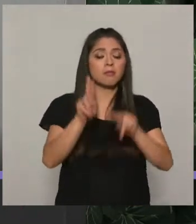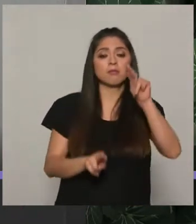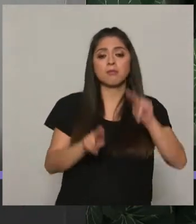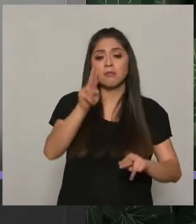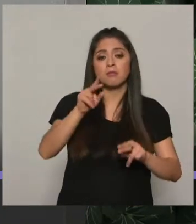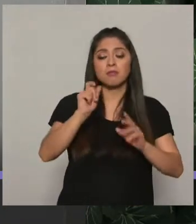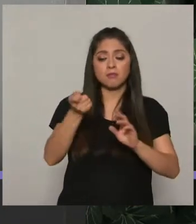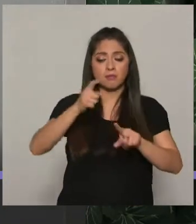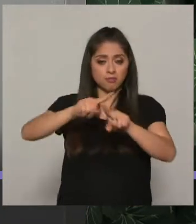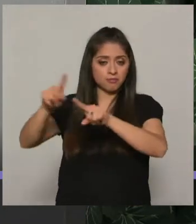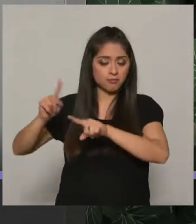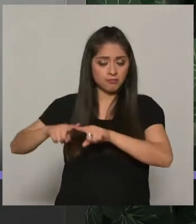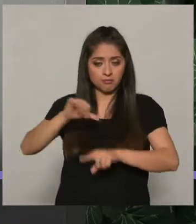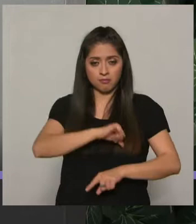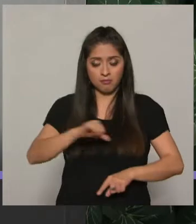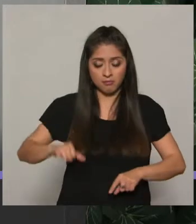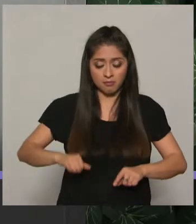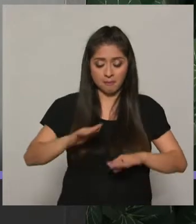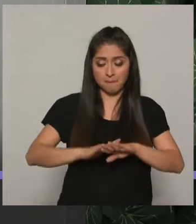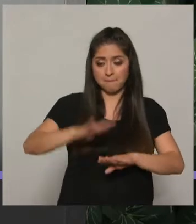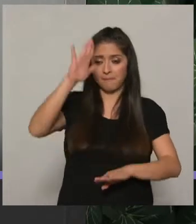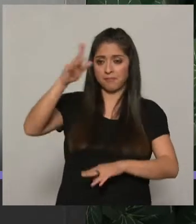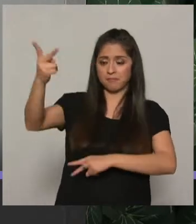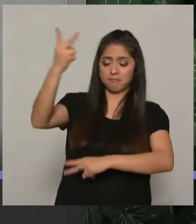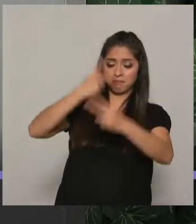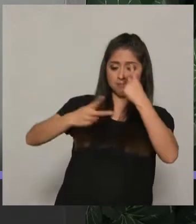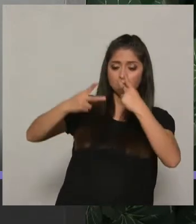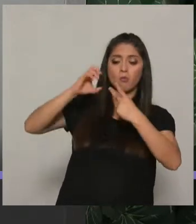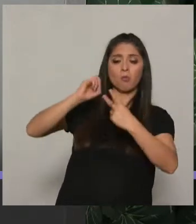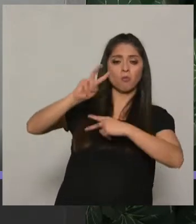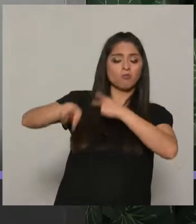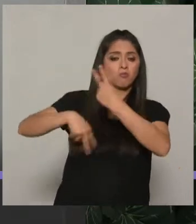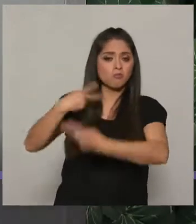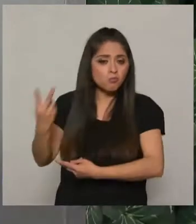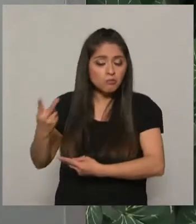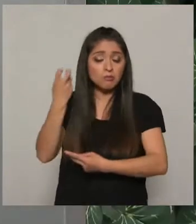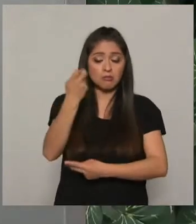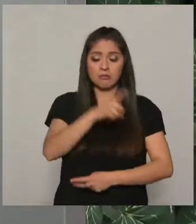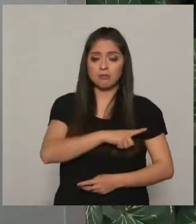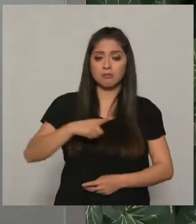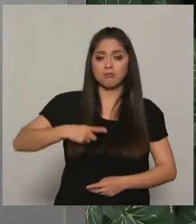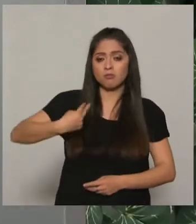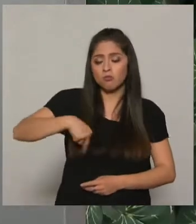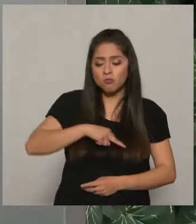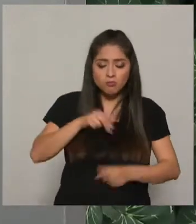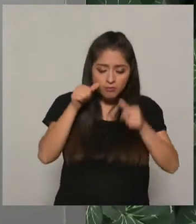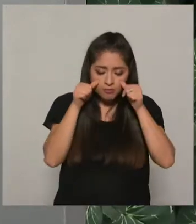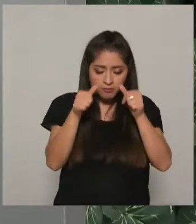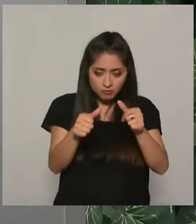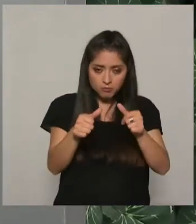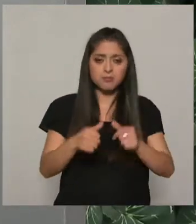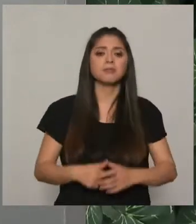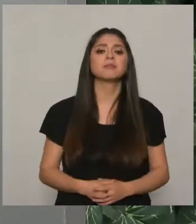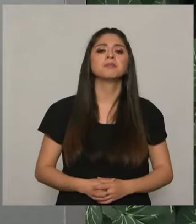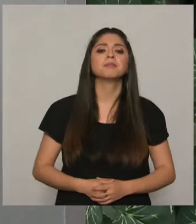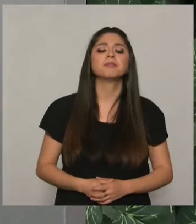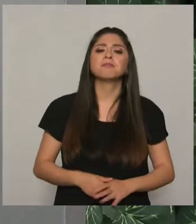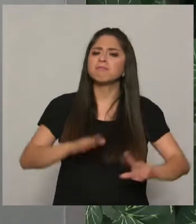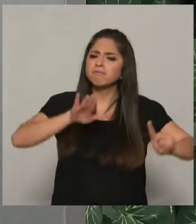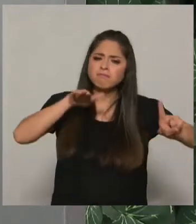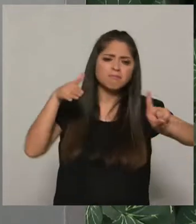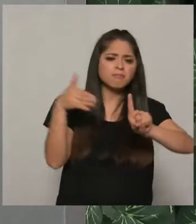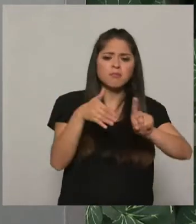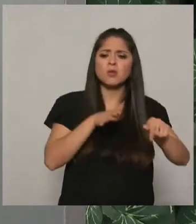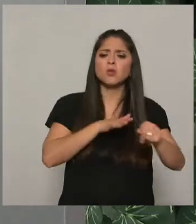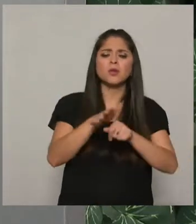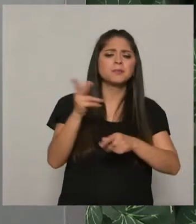que tiene cada alcaldía o el volumen de viajes que concentran, es importante tomarlo en consideración. ¿Qué estamos haciendo en términos específicos? Lo que